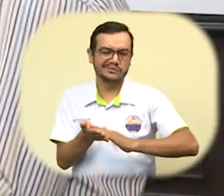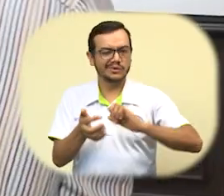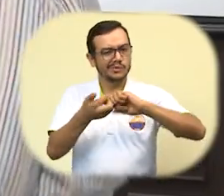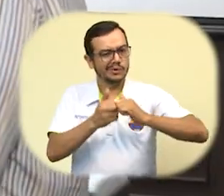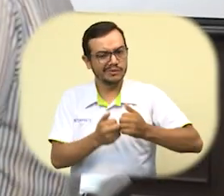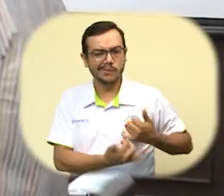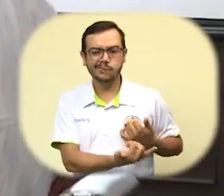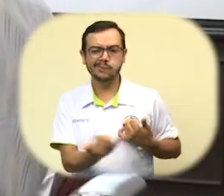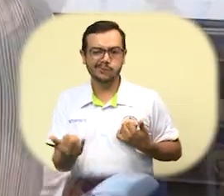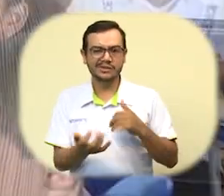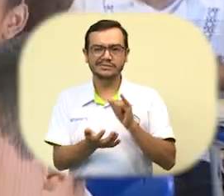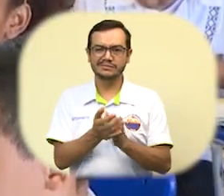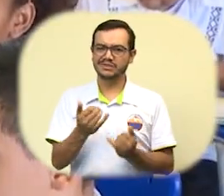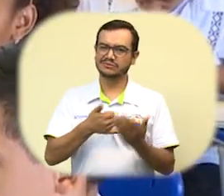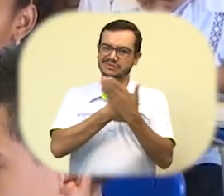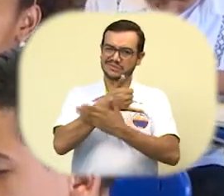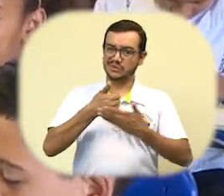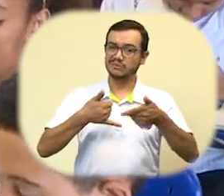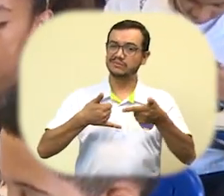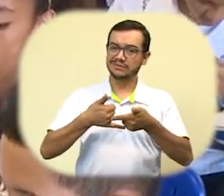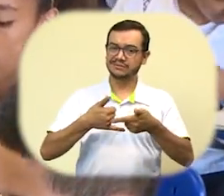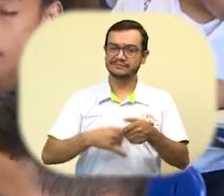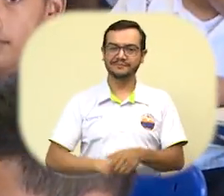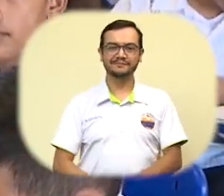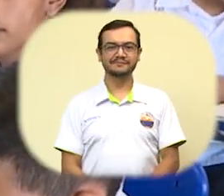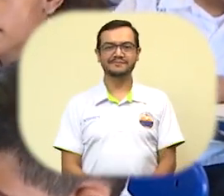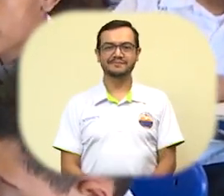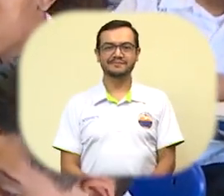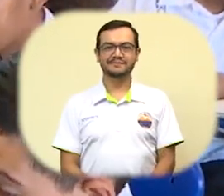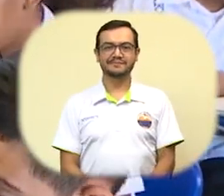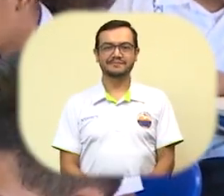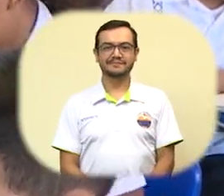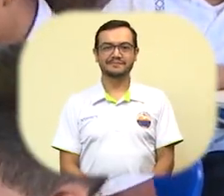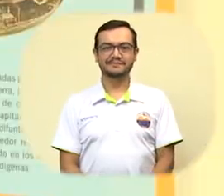problemáticas que aquejan a todo el territorio colombiano.